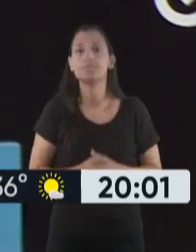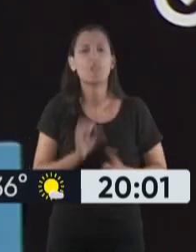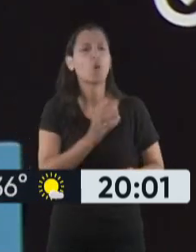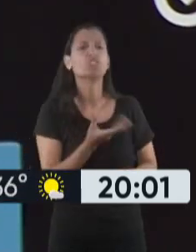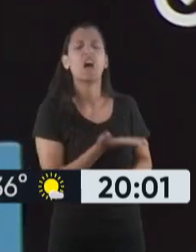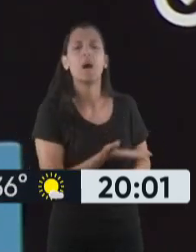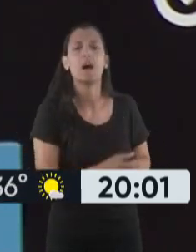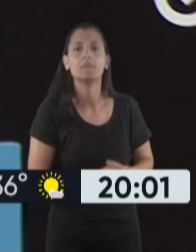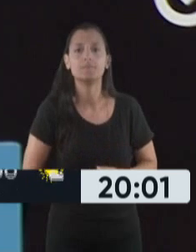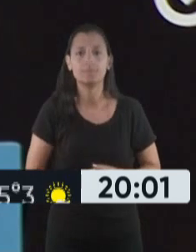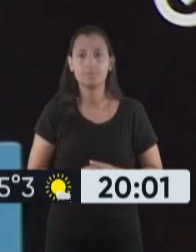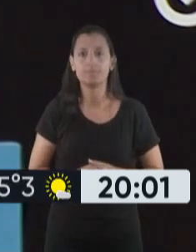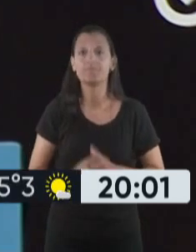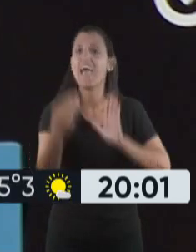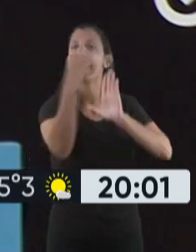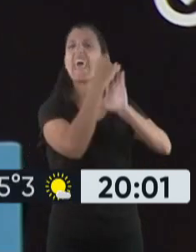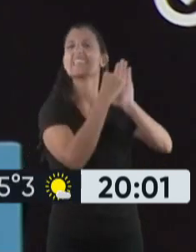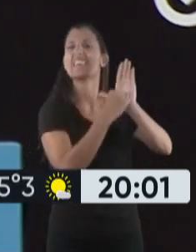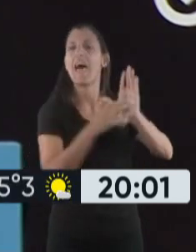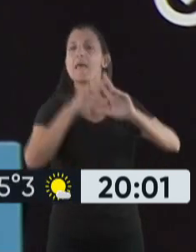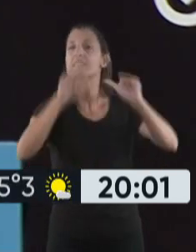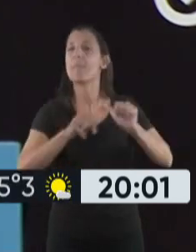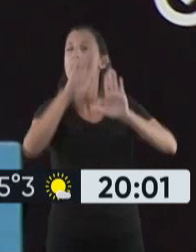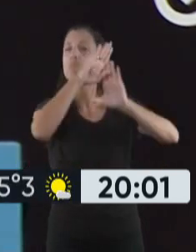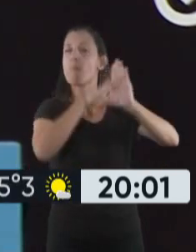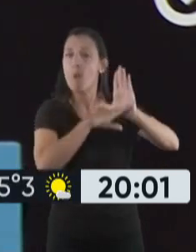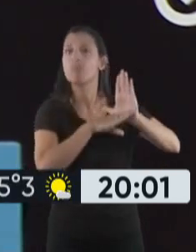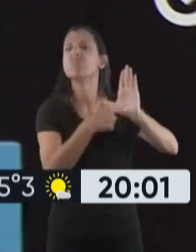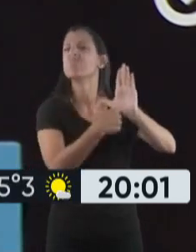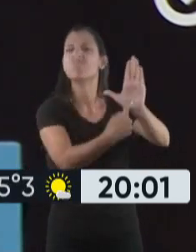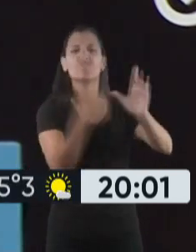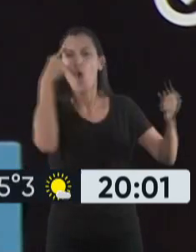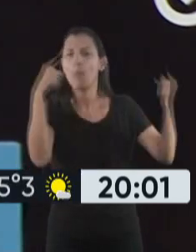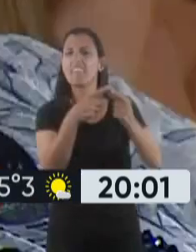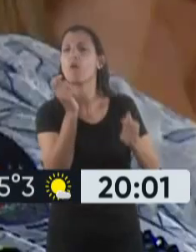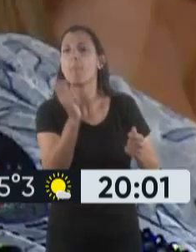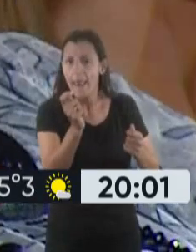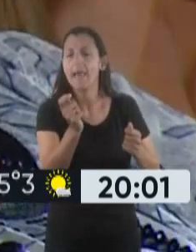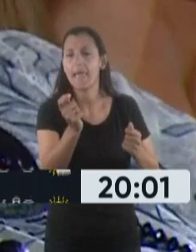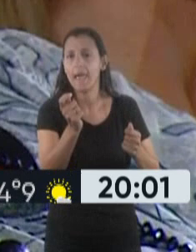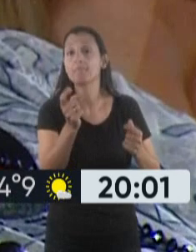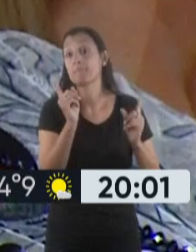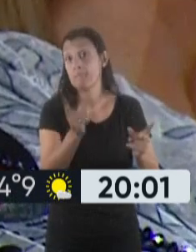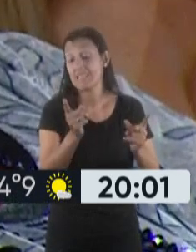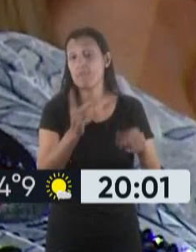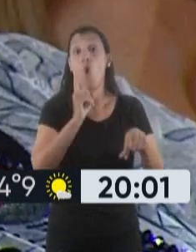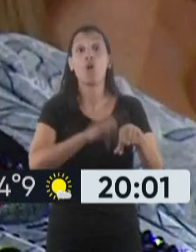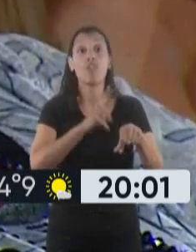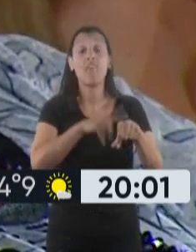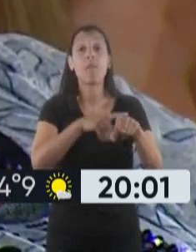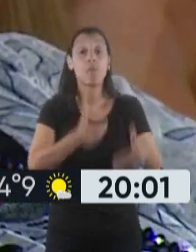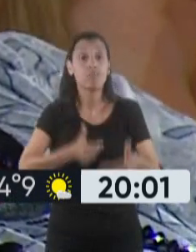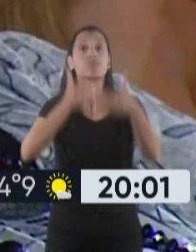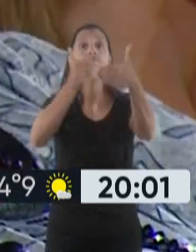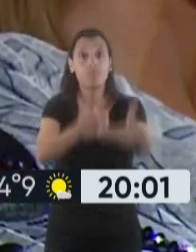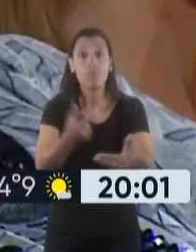llamaba? Registradas, que era para precisamente extender el tiempo y las posibilidades de